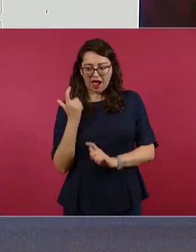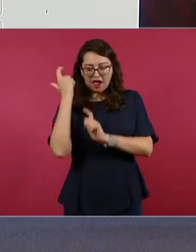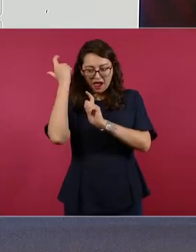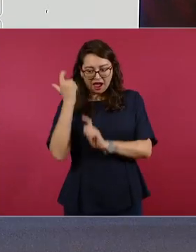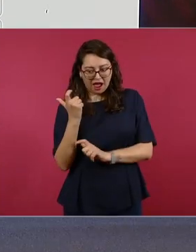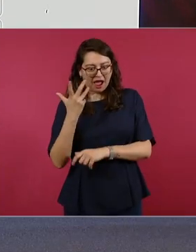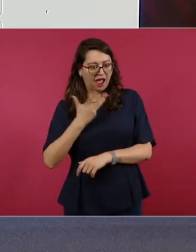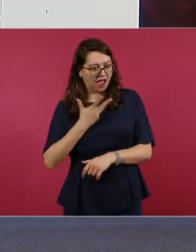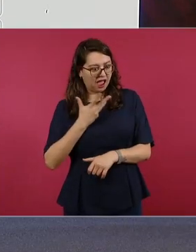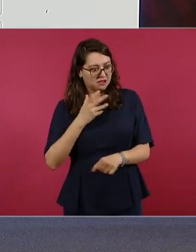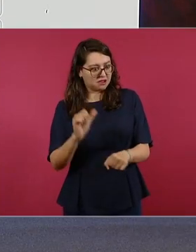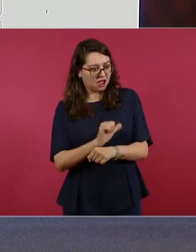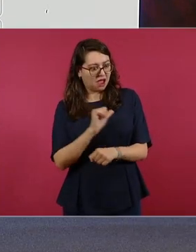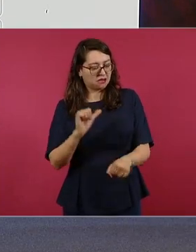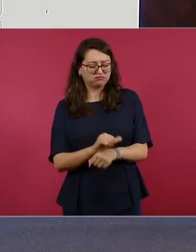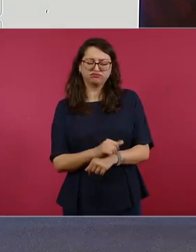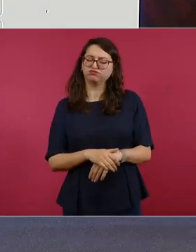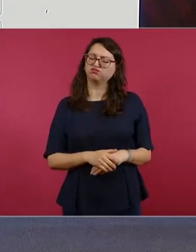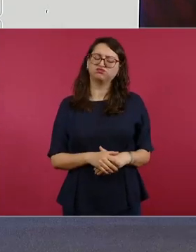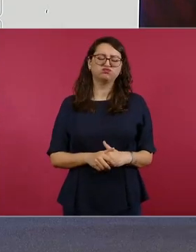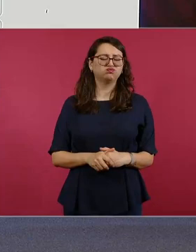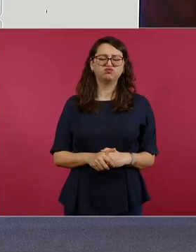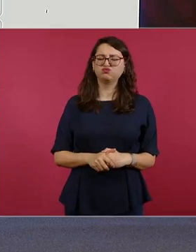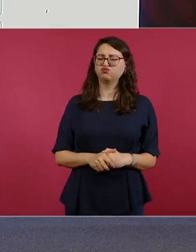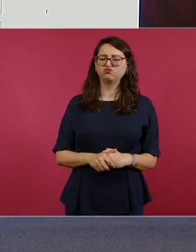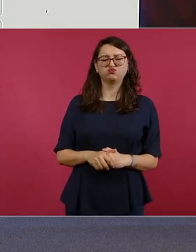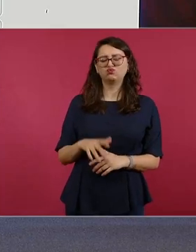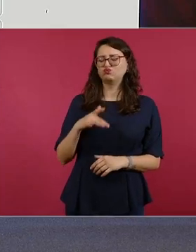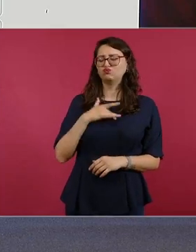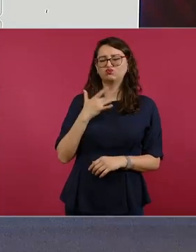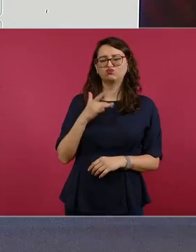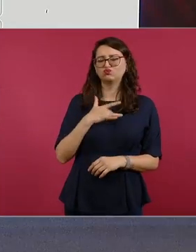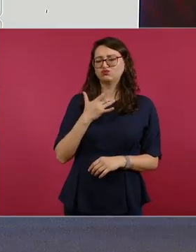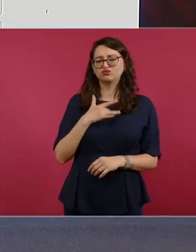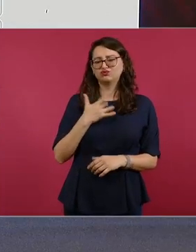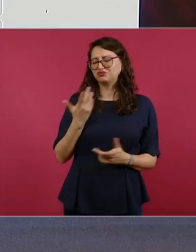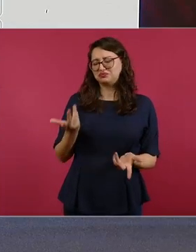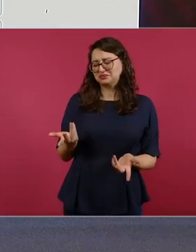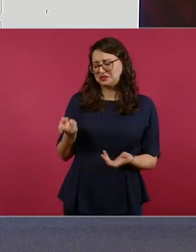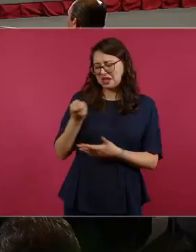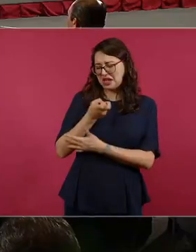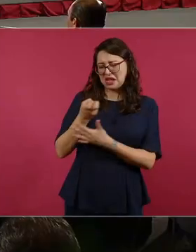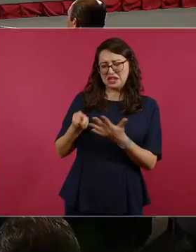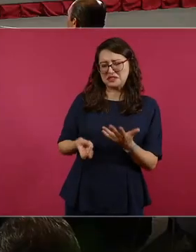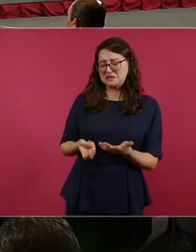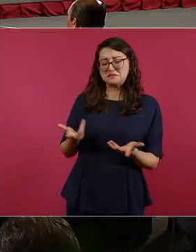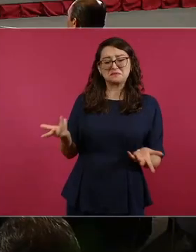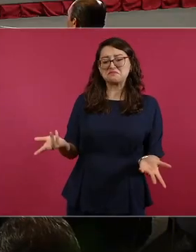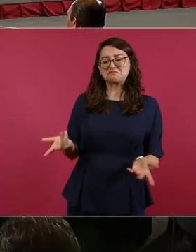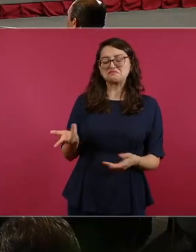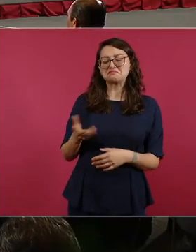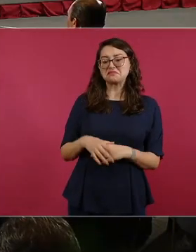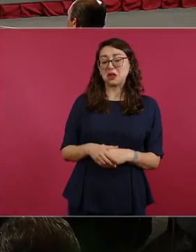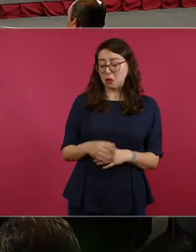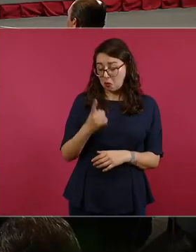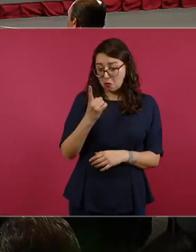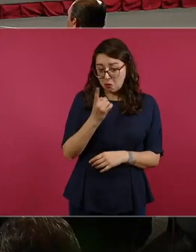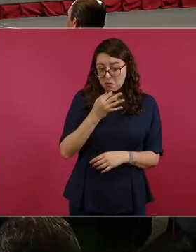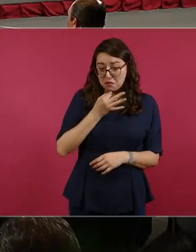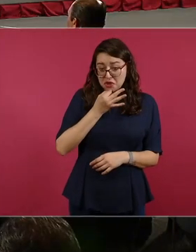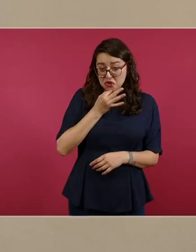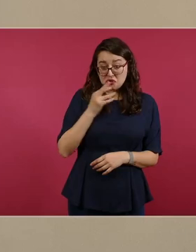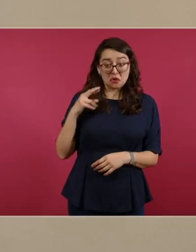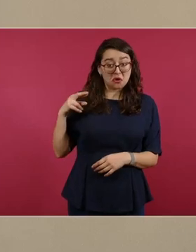vehículos blindados. El juez Paredes Gorostieta consideró inverosímil que en el lapso de un minuto los